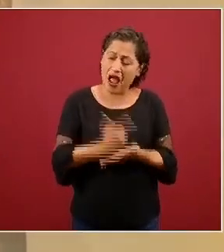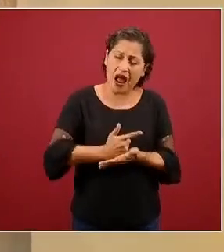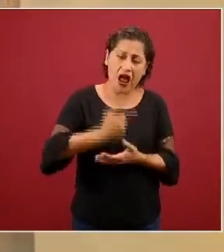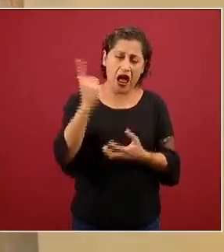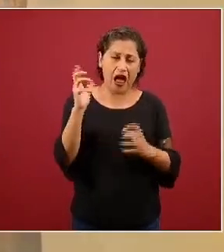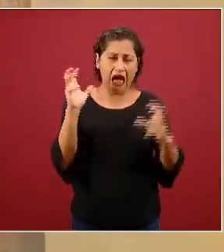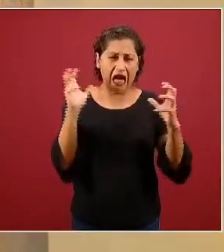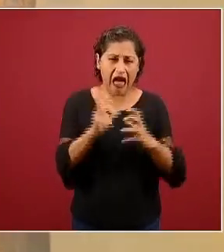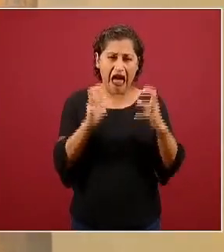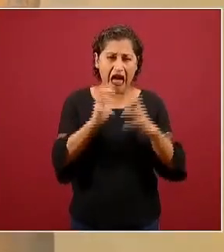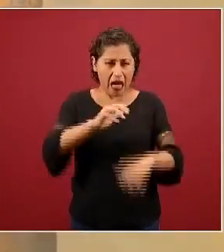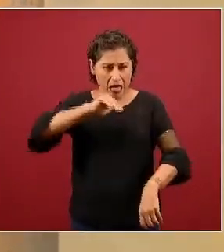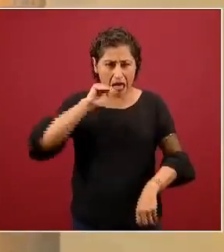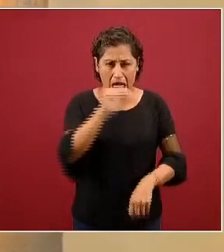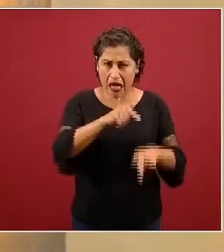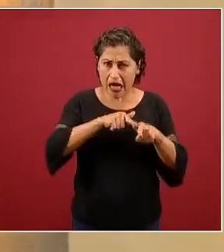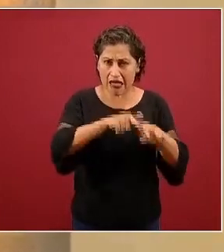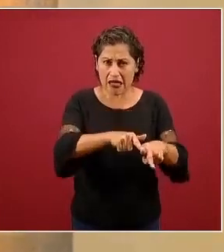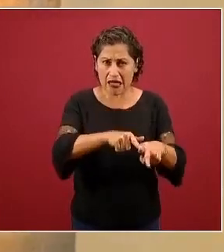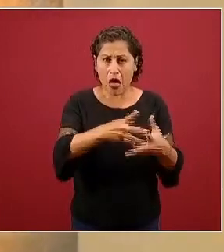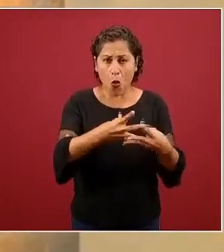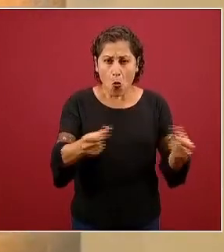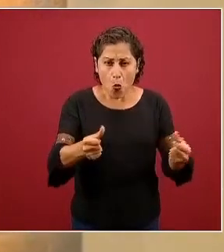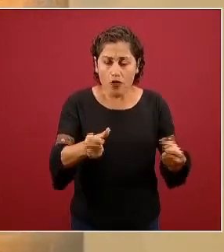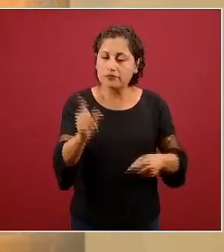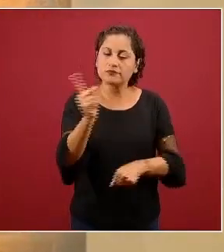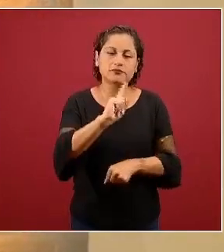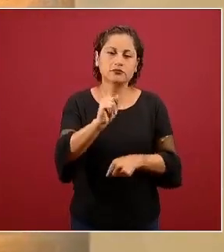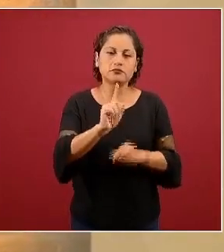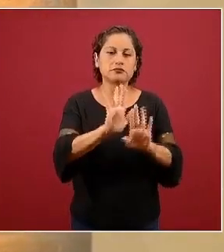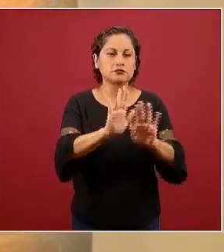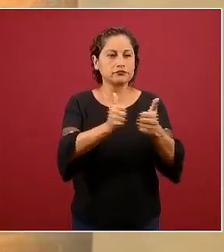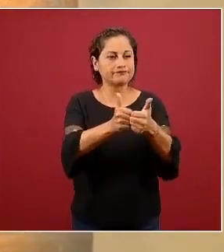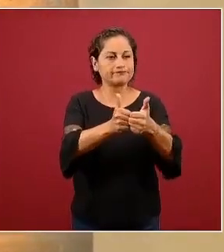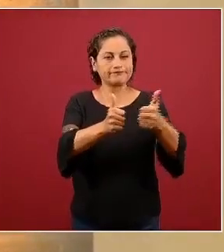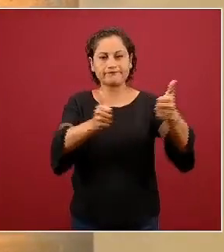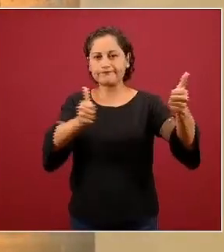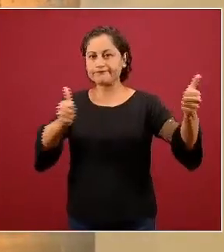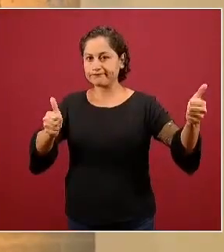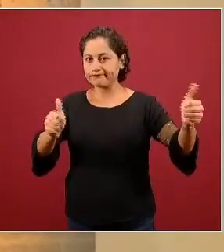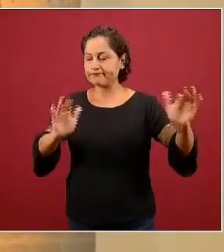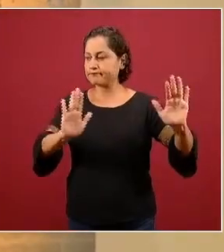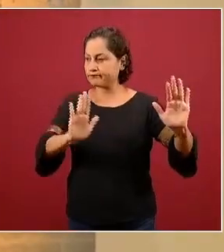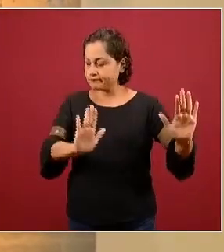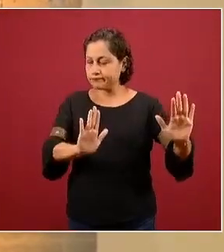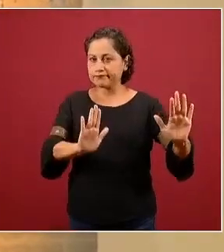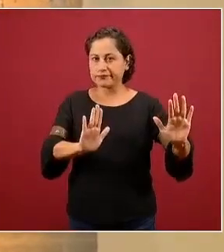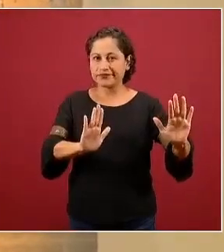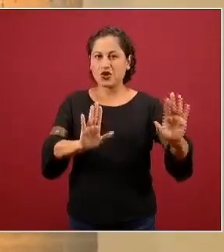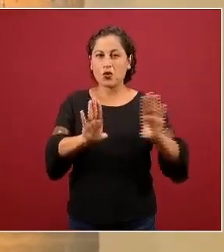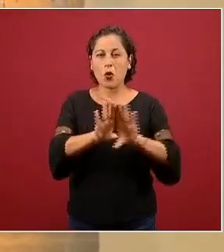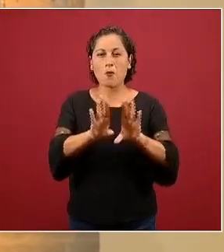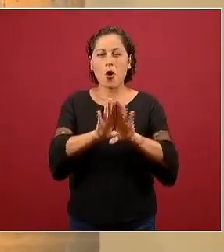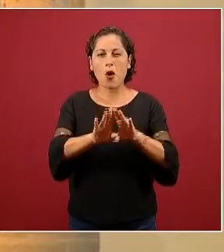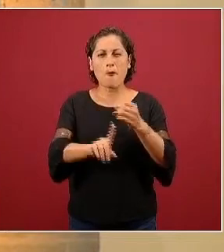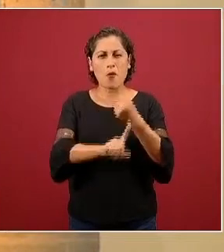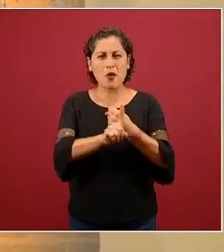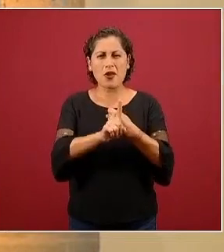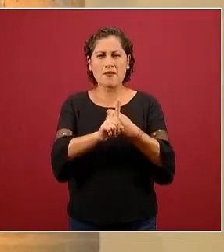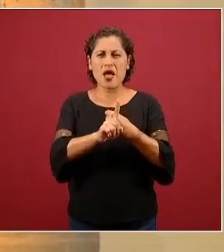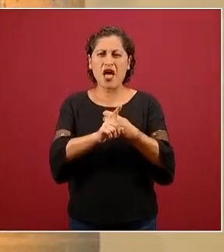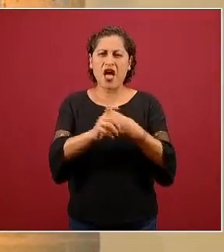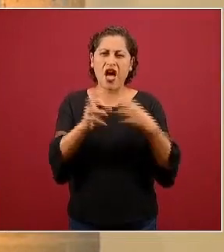estar confrontándolo ni tratándolo de arreglar. El tiempo fuera significa darle un espacio en el